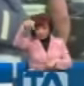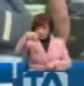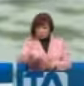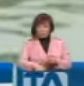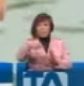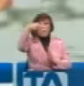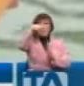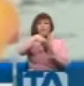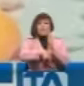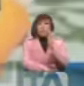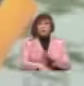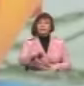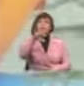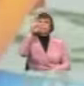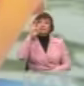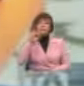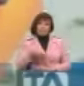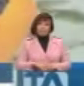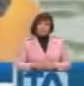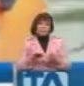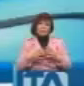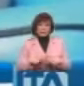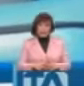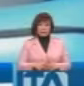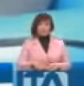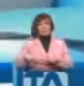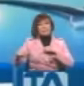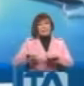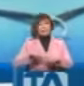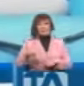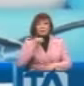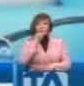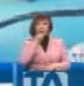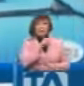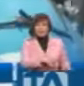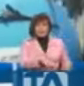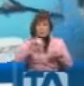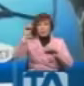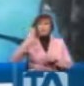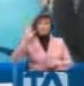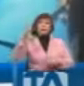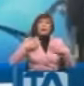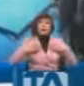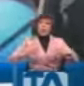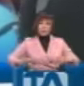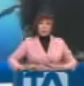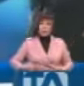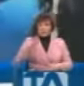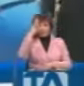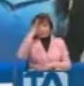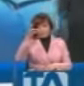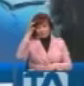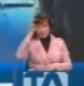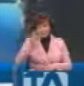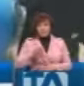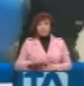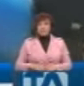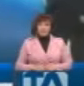el río. Posterior se espera iniciar los trámites para repatriar su cuerpo y que sus familiares puedan darle el último adiós.